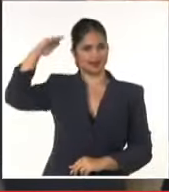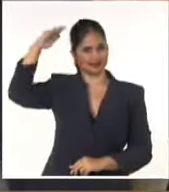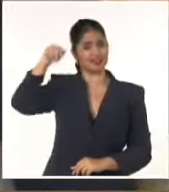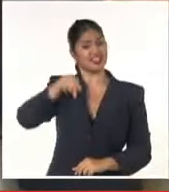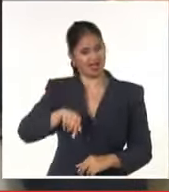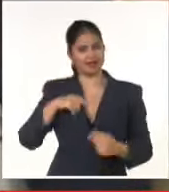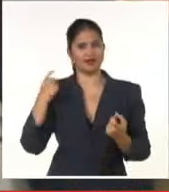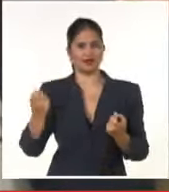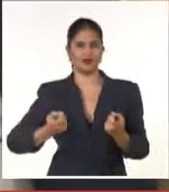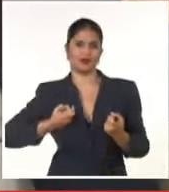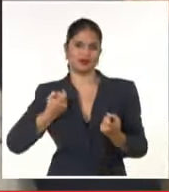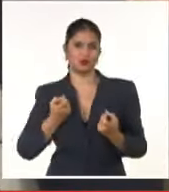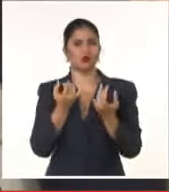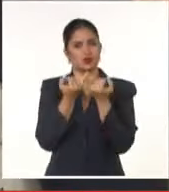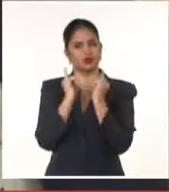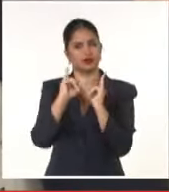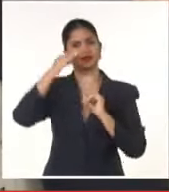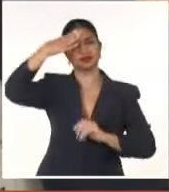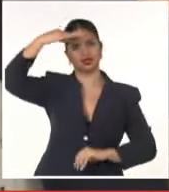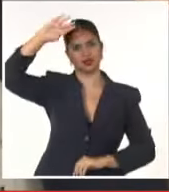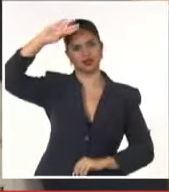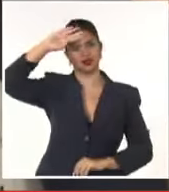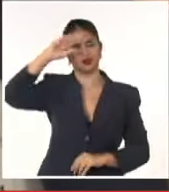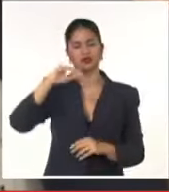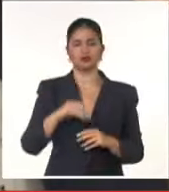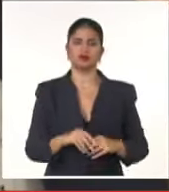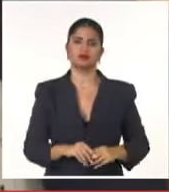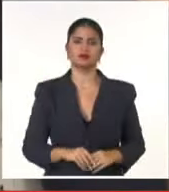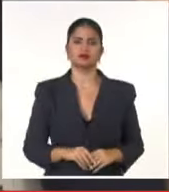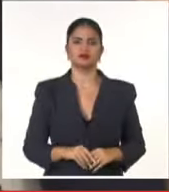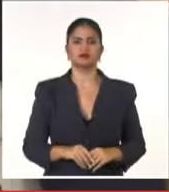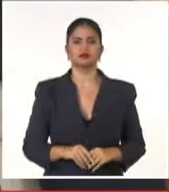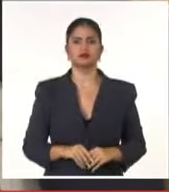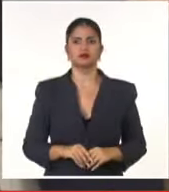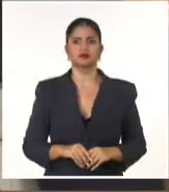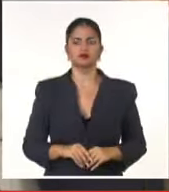Wilmer Rodríguez Fernández, Canal Cubano de Noticias.